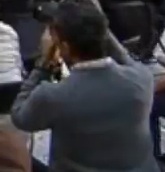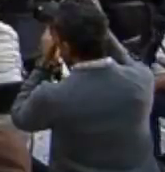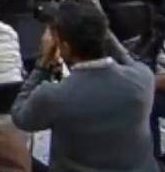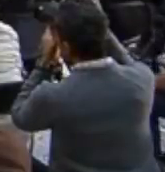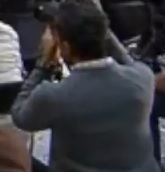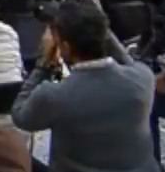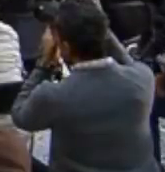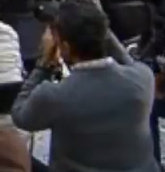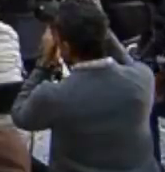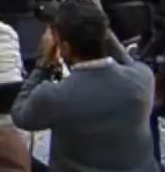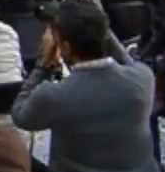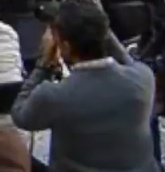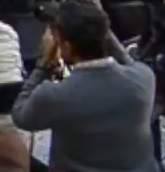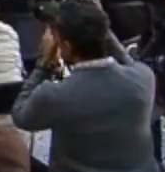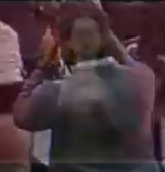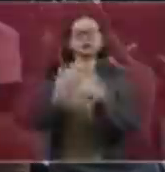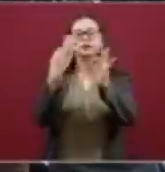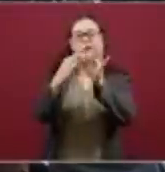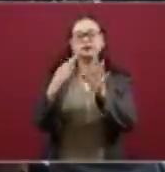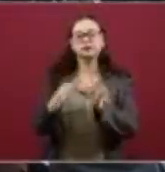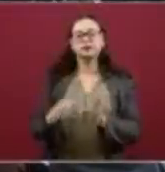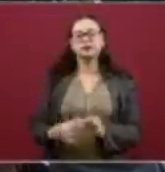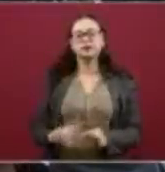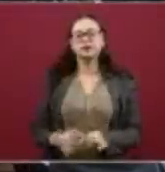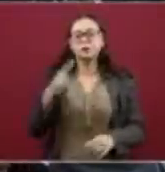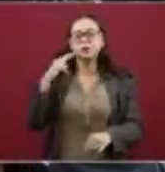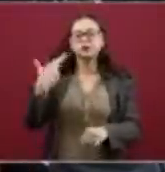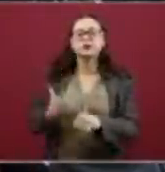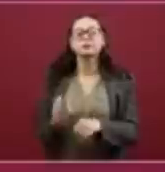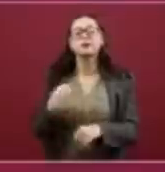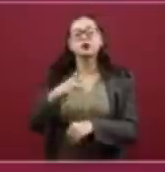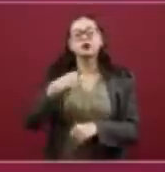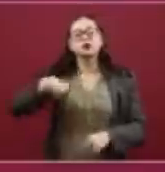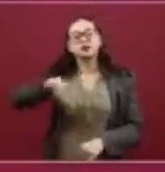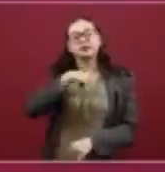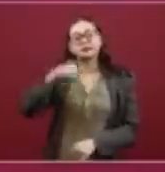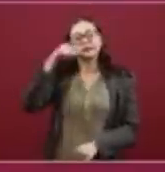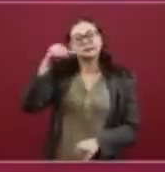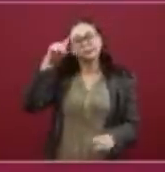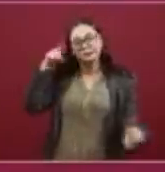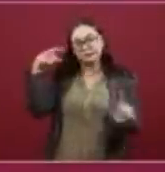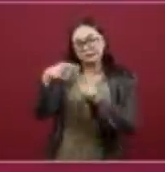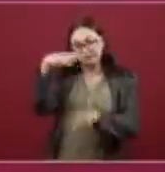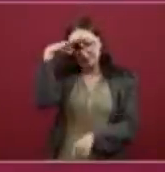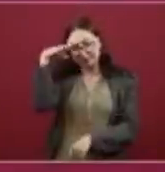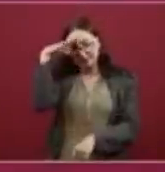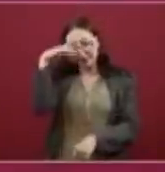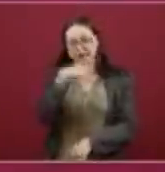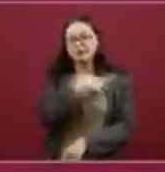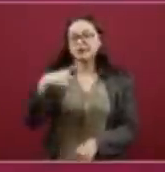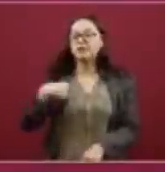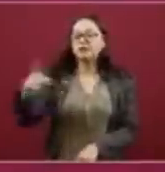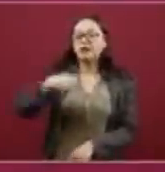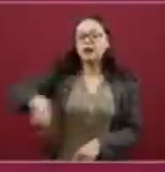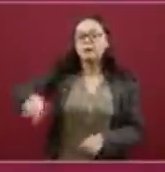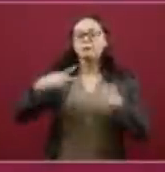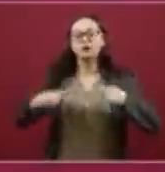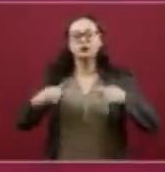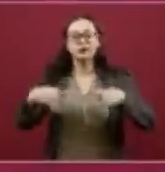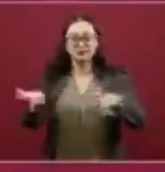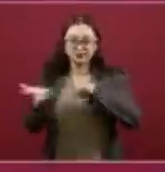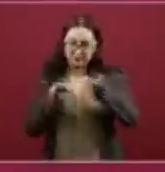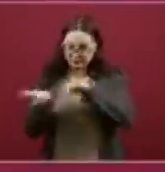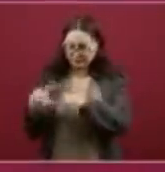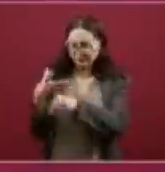pensando en mejorar las condiciones laborales de los trabajadores. Ya